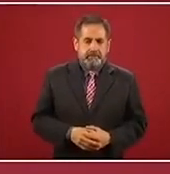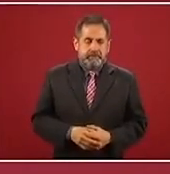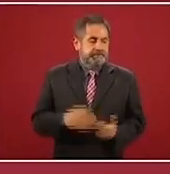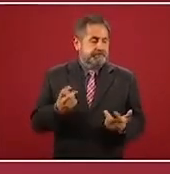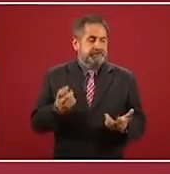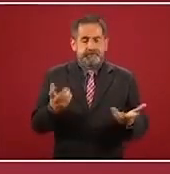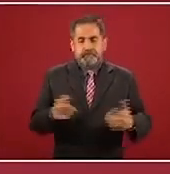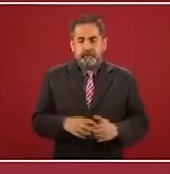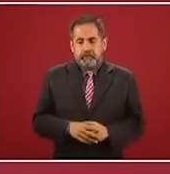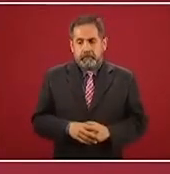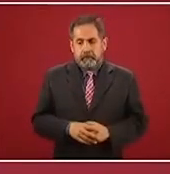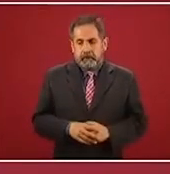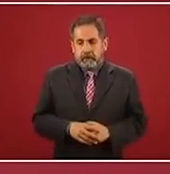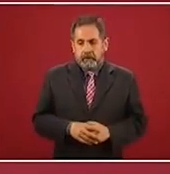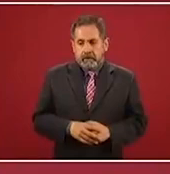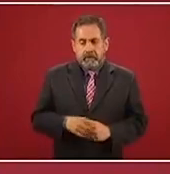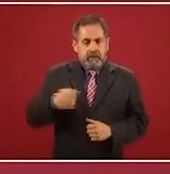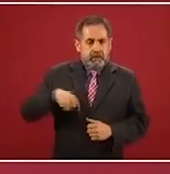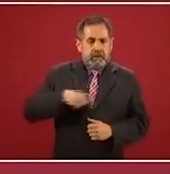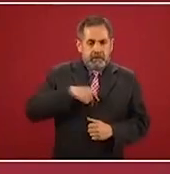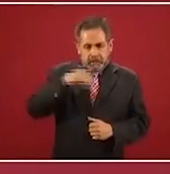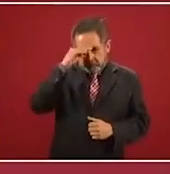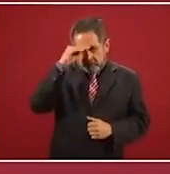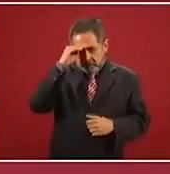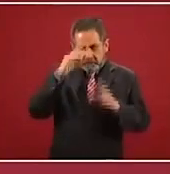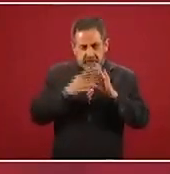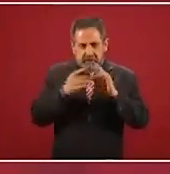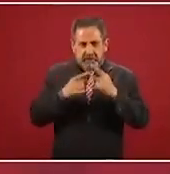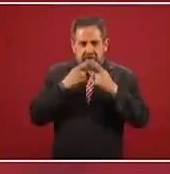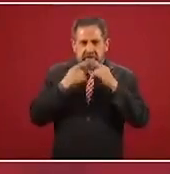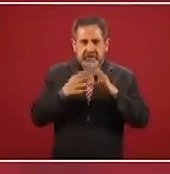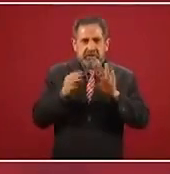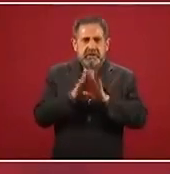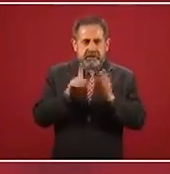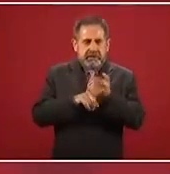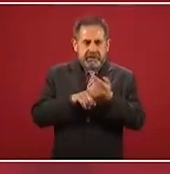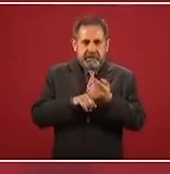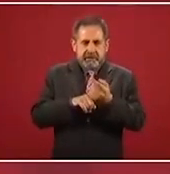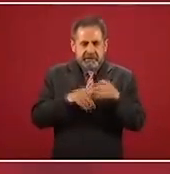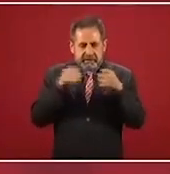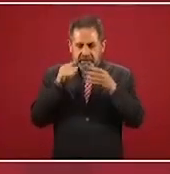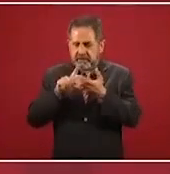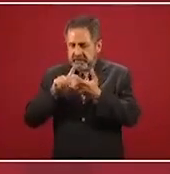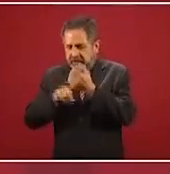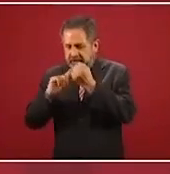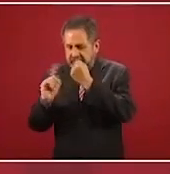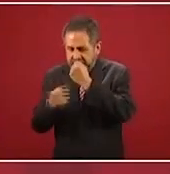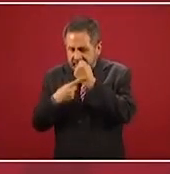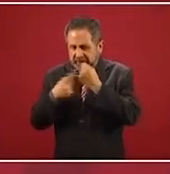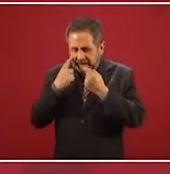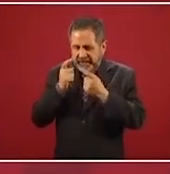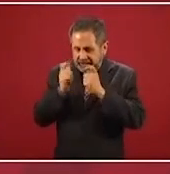Entonces, estamos atendiendo las causas.